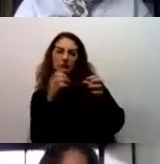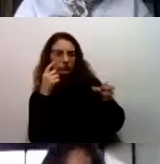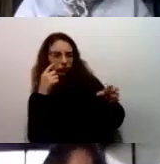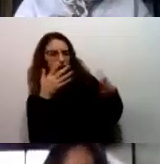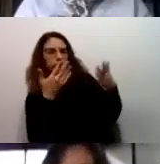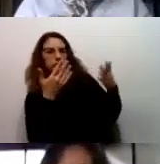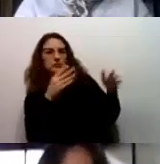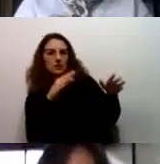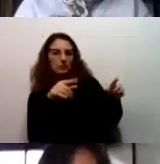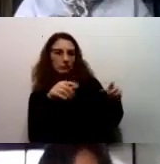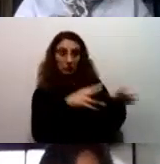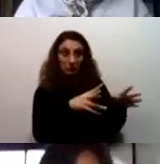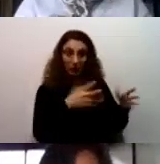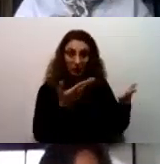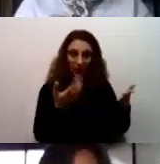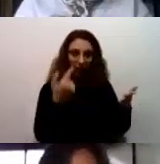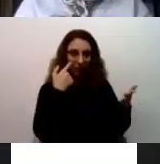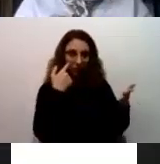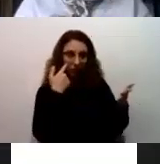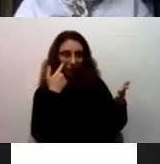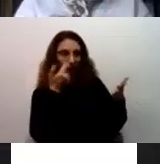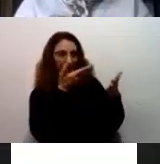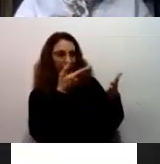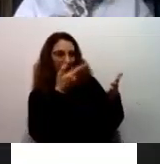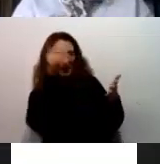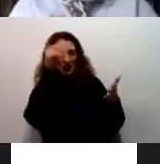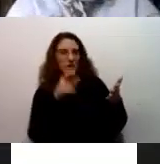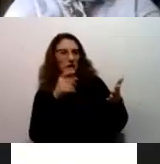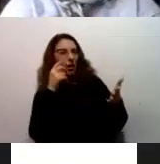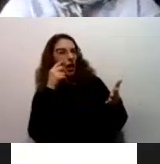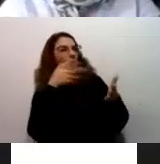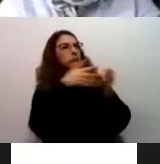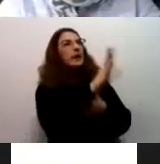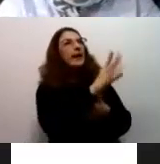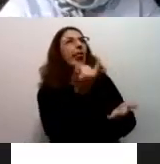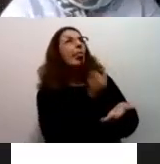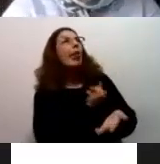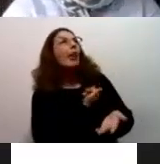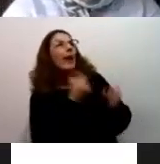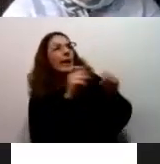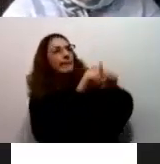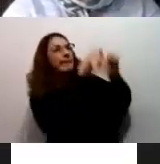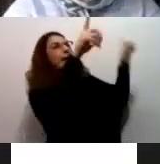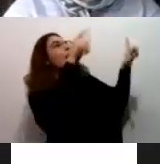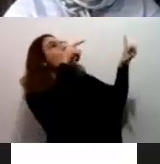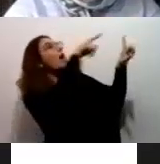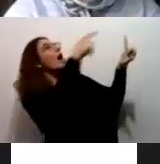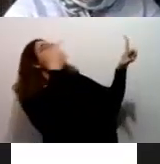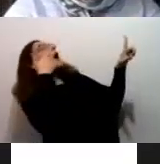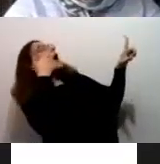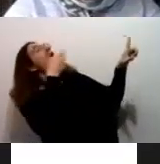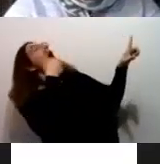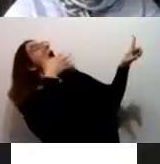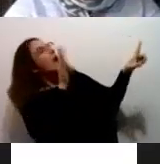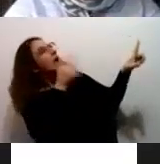rumbo hacia dónde se debe dirigir la persona. Identificatoria, este tipo de señal son las